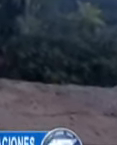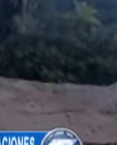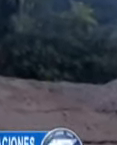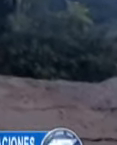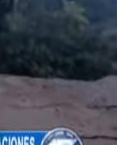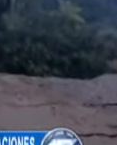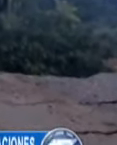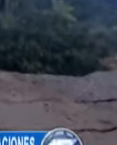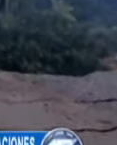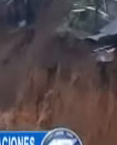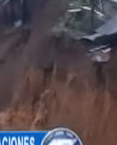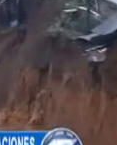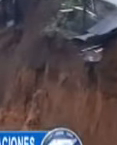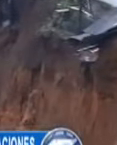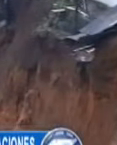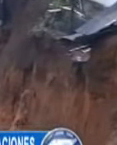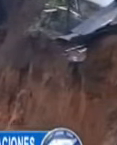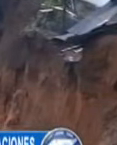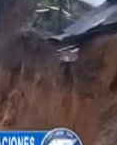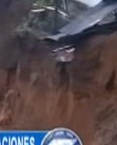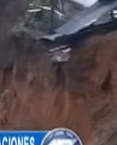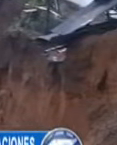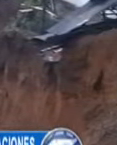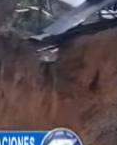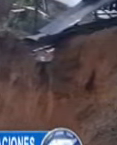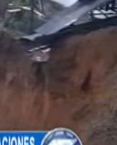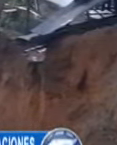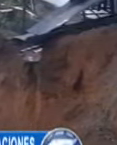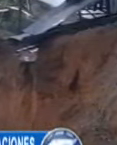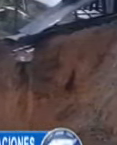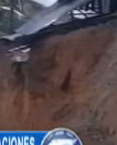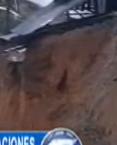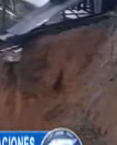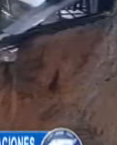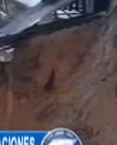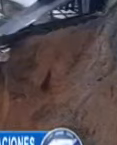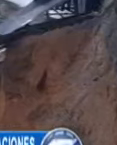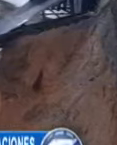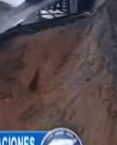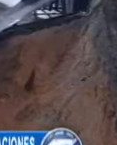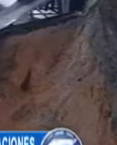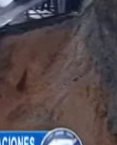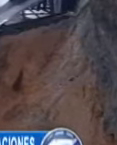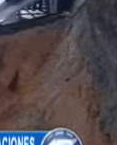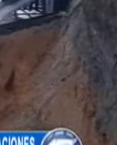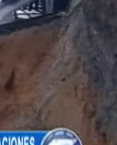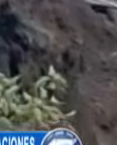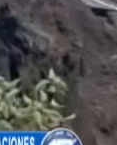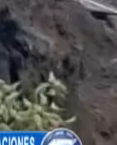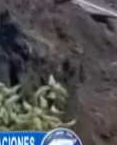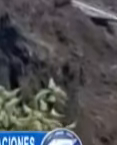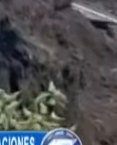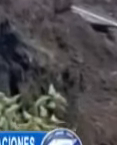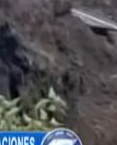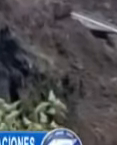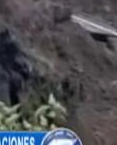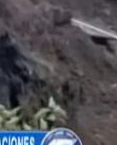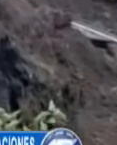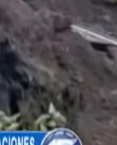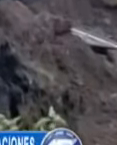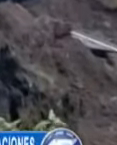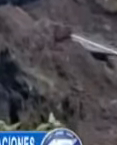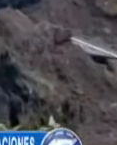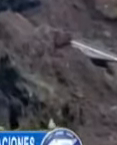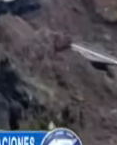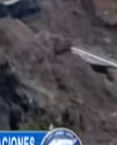mañana teníamos ya el paso habilitado y pudimos pues liberar a todos los transportistas que habían estado parados. Además